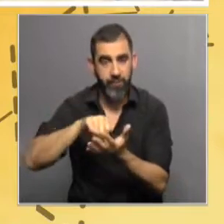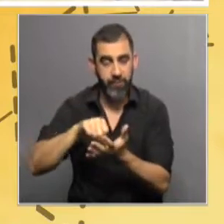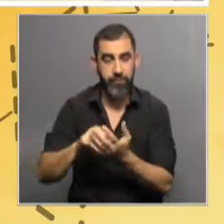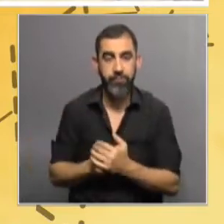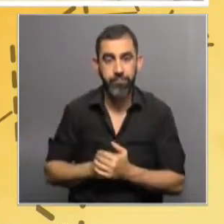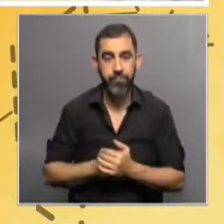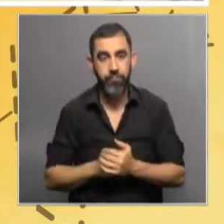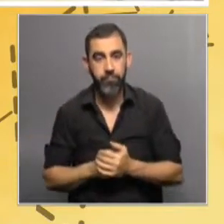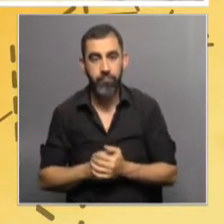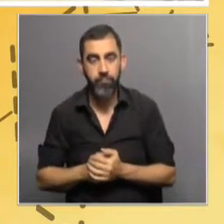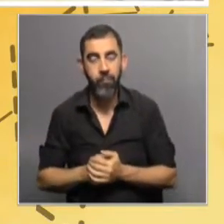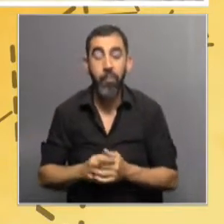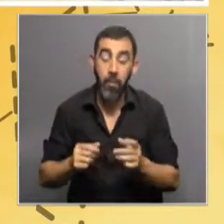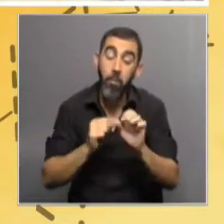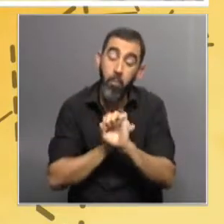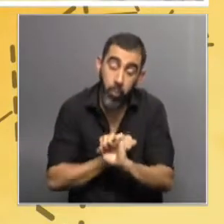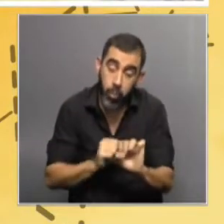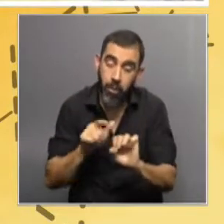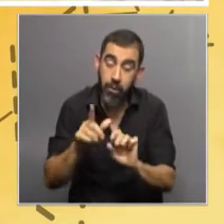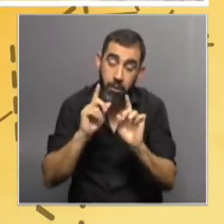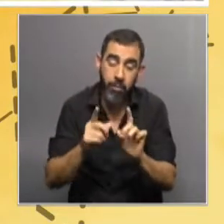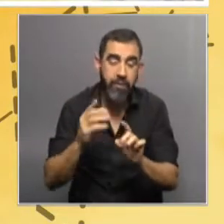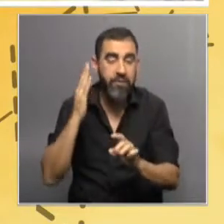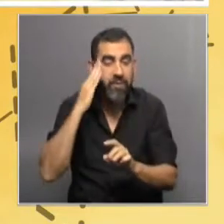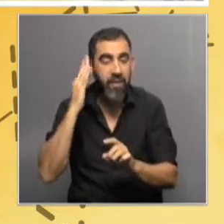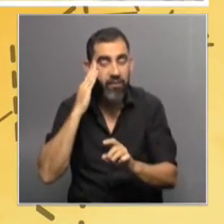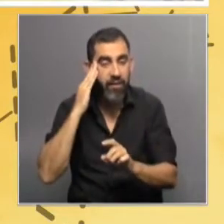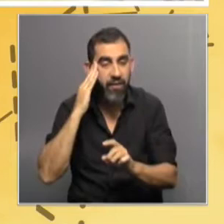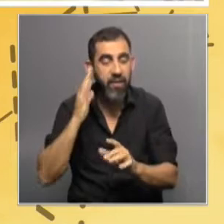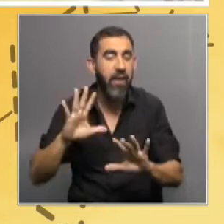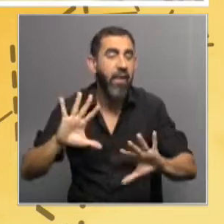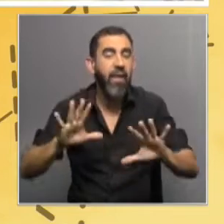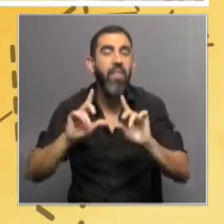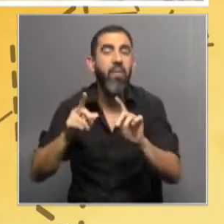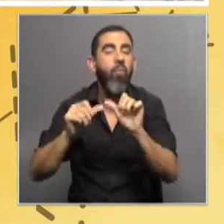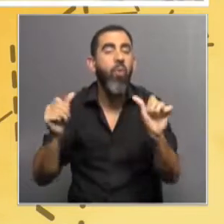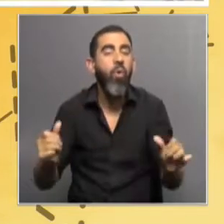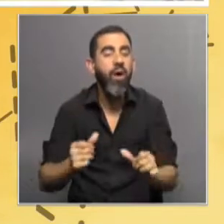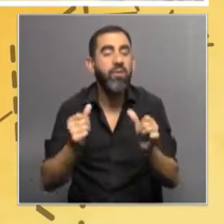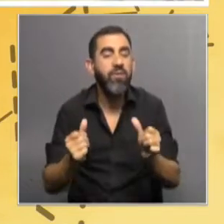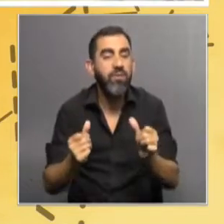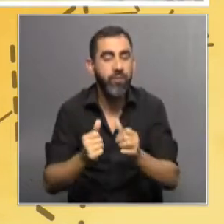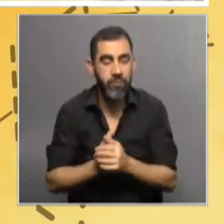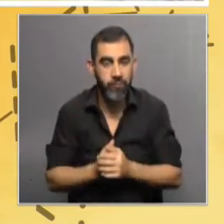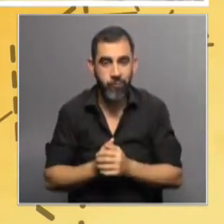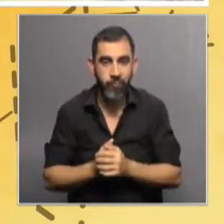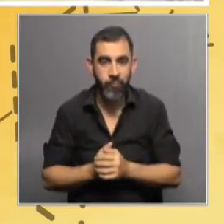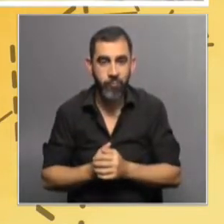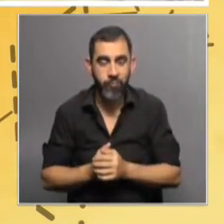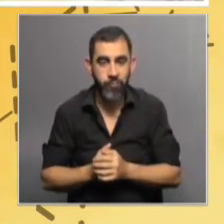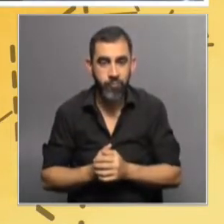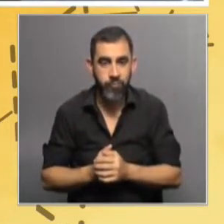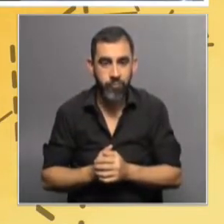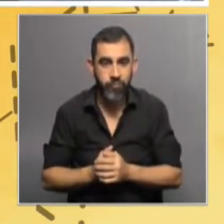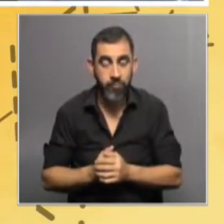Hay también opciones, y ahí es donde es muy importante saber qué es lo que nosotros tenemos que hacer, cuál es la elección del test más adecuado. Y